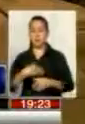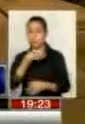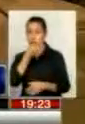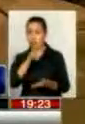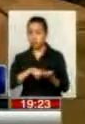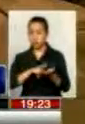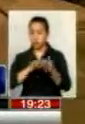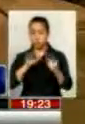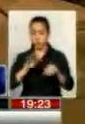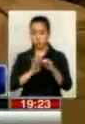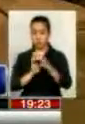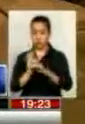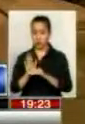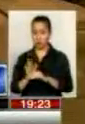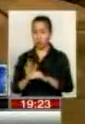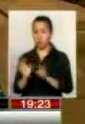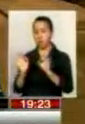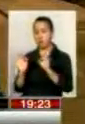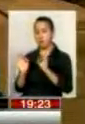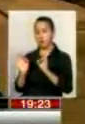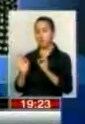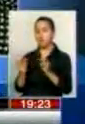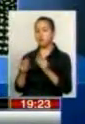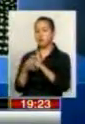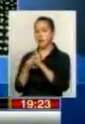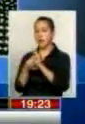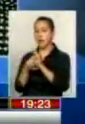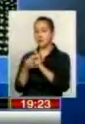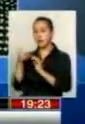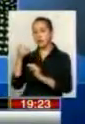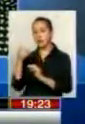programa. Perfecto. Ministra, le queremos agradecer muchísimo la